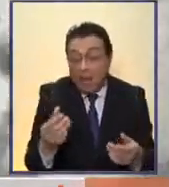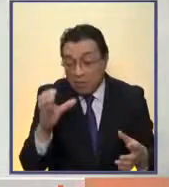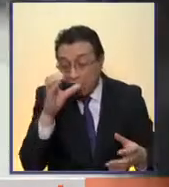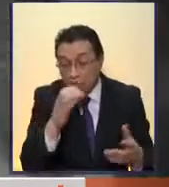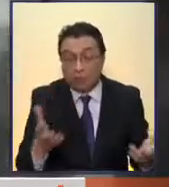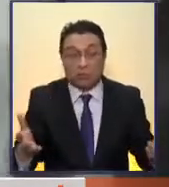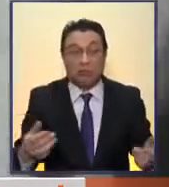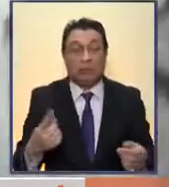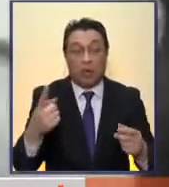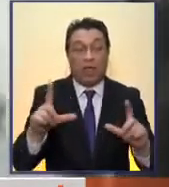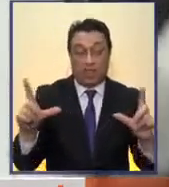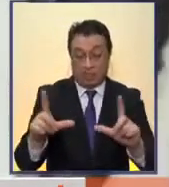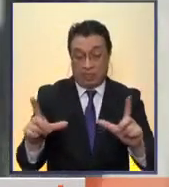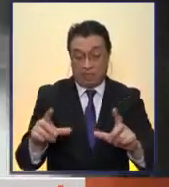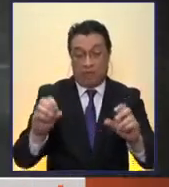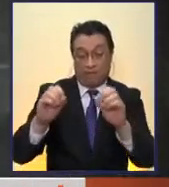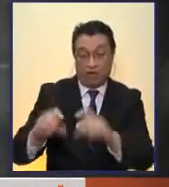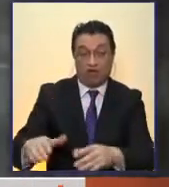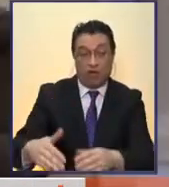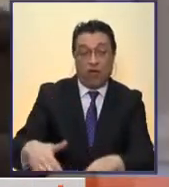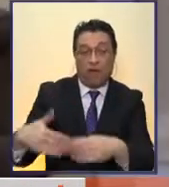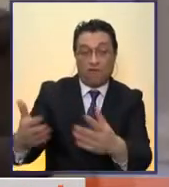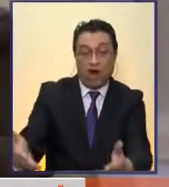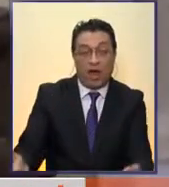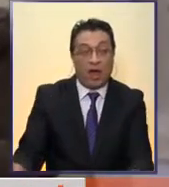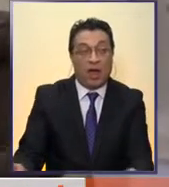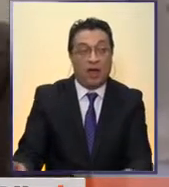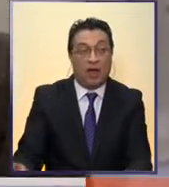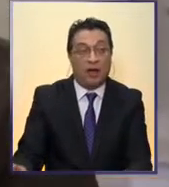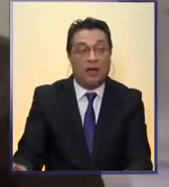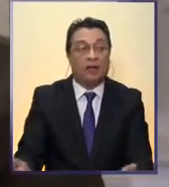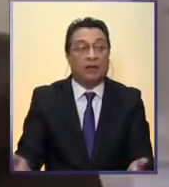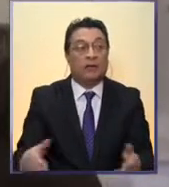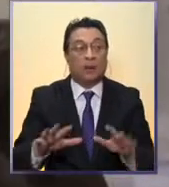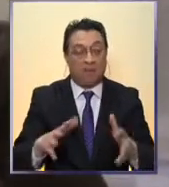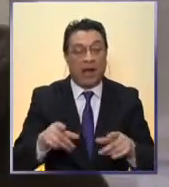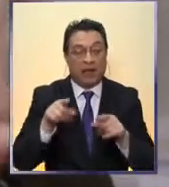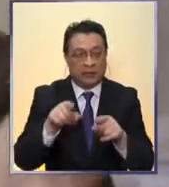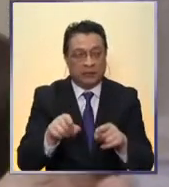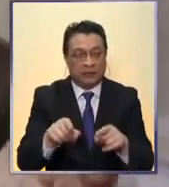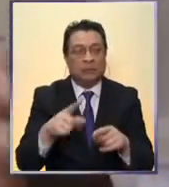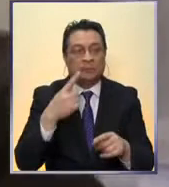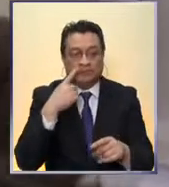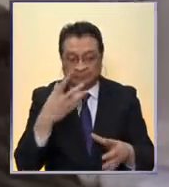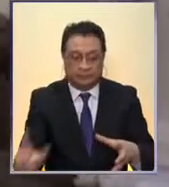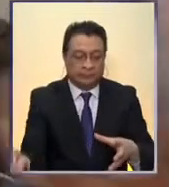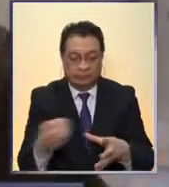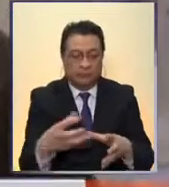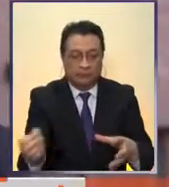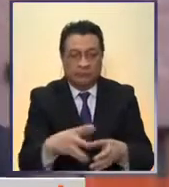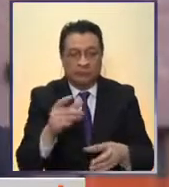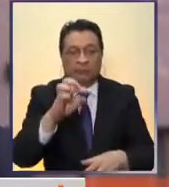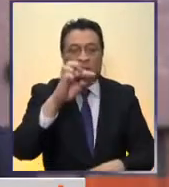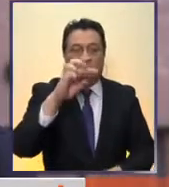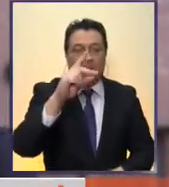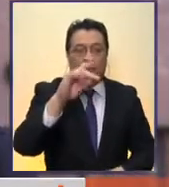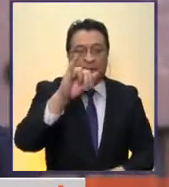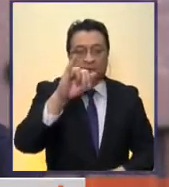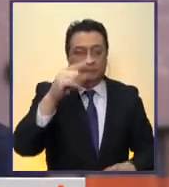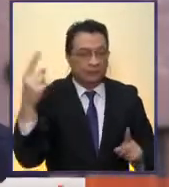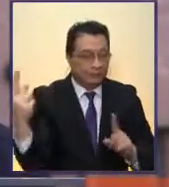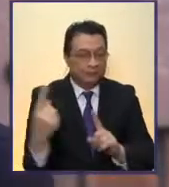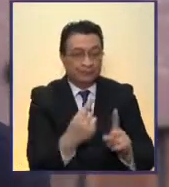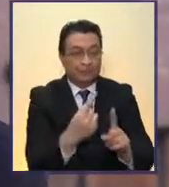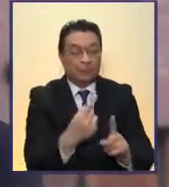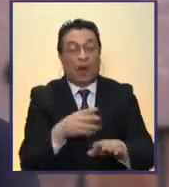un televisor ahí botado afuera. Y parece que en ese momento ellos se los llevaban cuando pasó la PDI. Se inicia una persecución